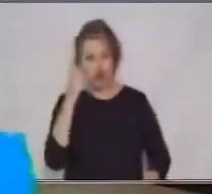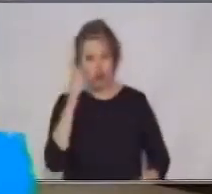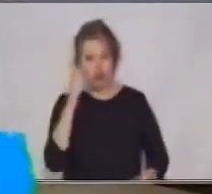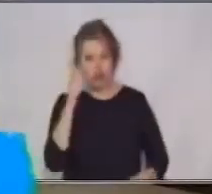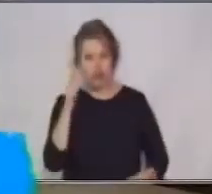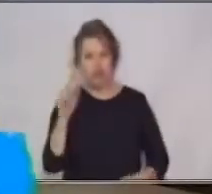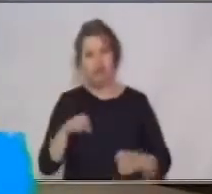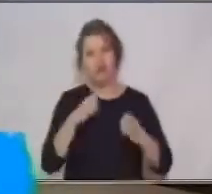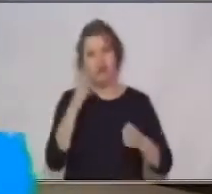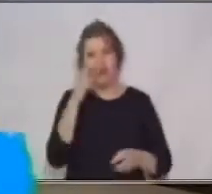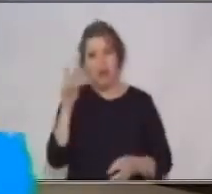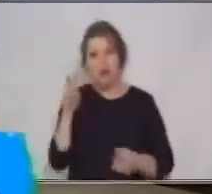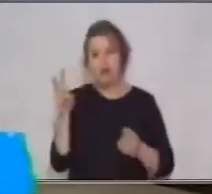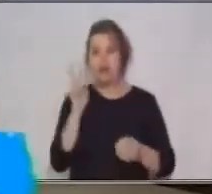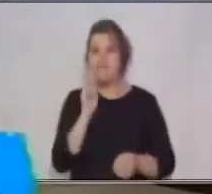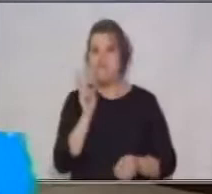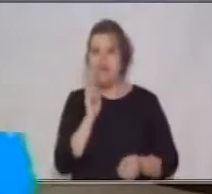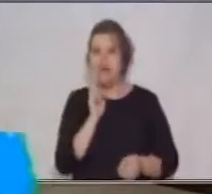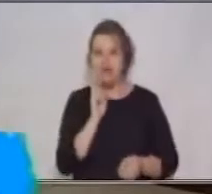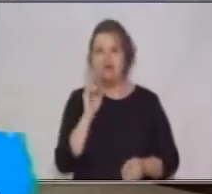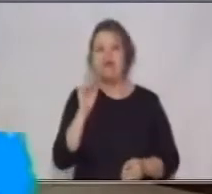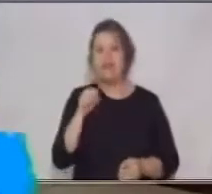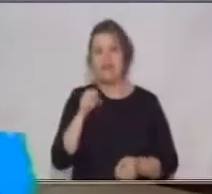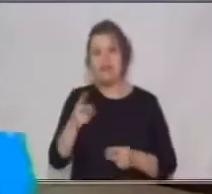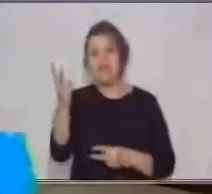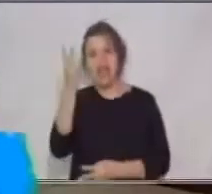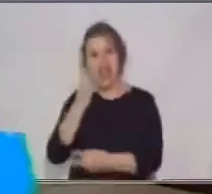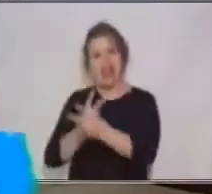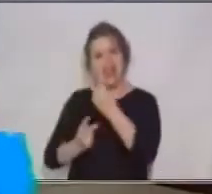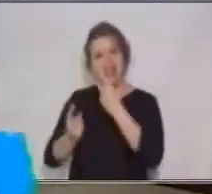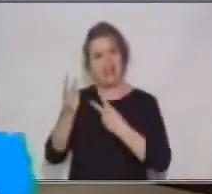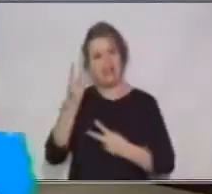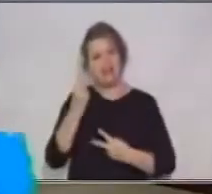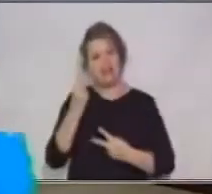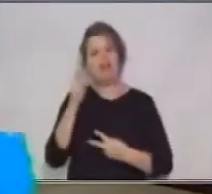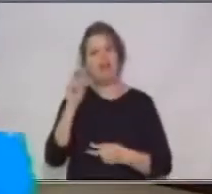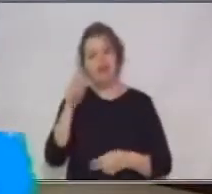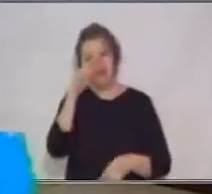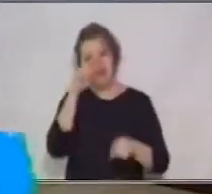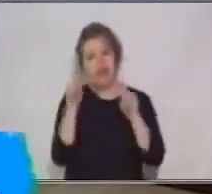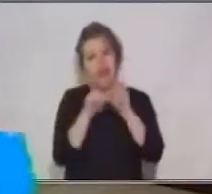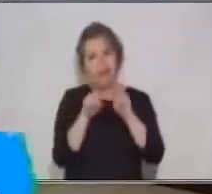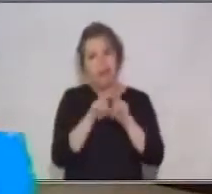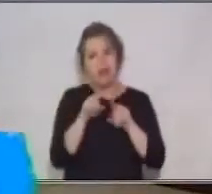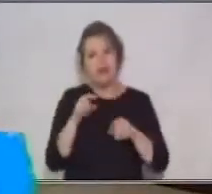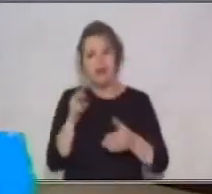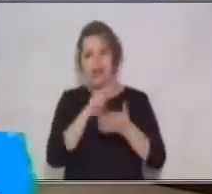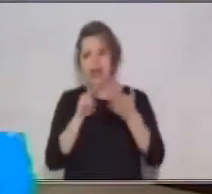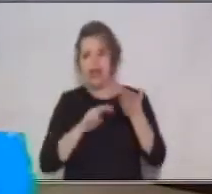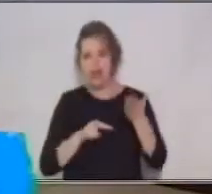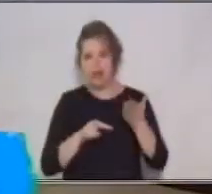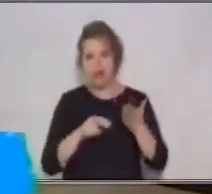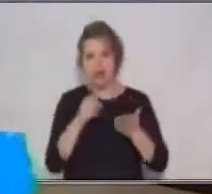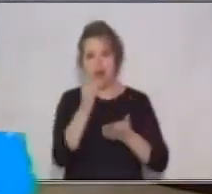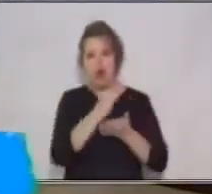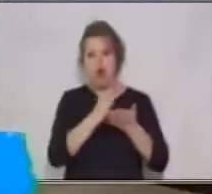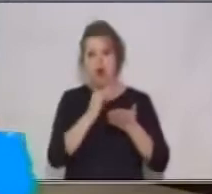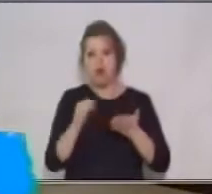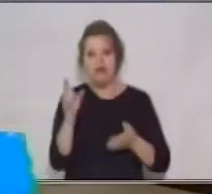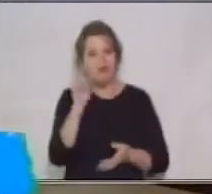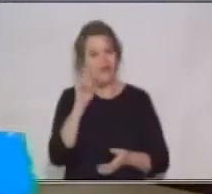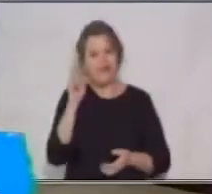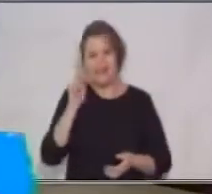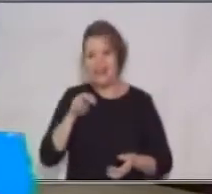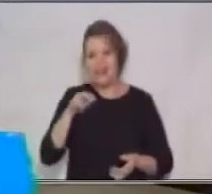nosotros el verbo, entonces viene, y también podemos identificar que en esta oración no necesitamos un